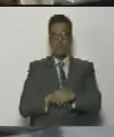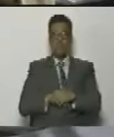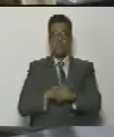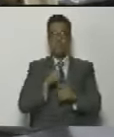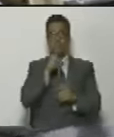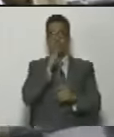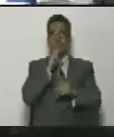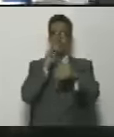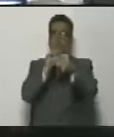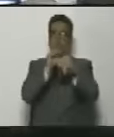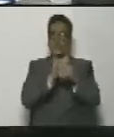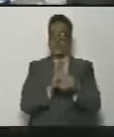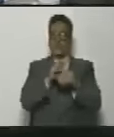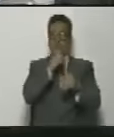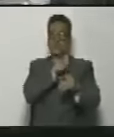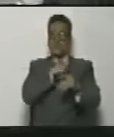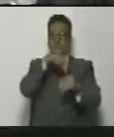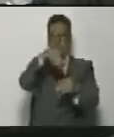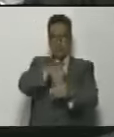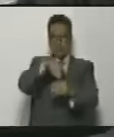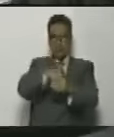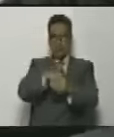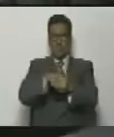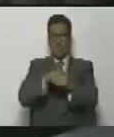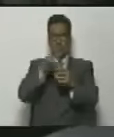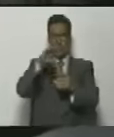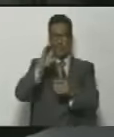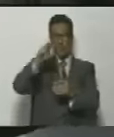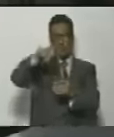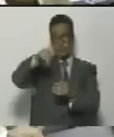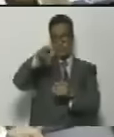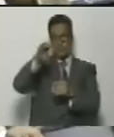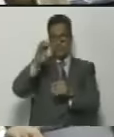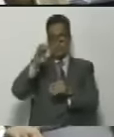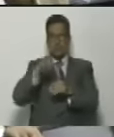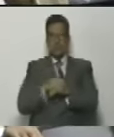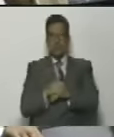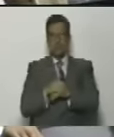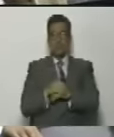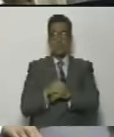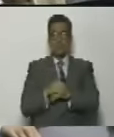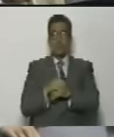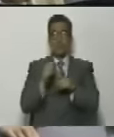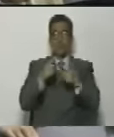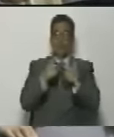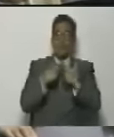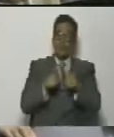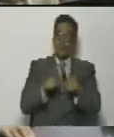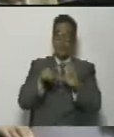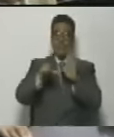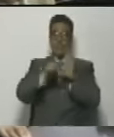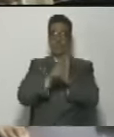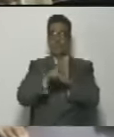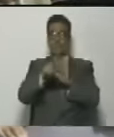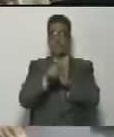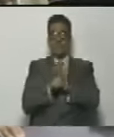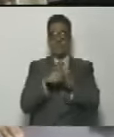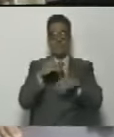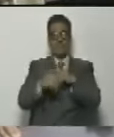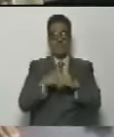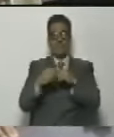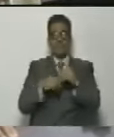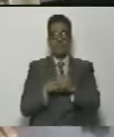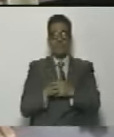¿Quién convoca las elecciones? El Consejo Nacional Electoral. Pero la ley